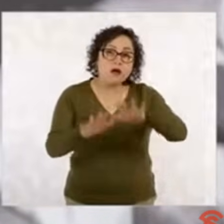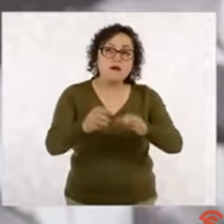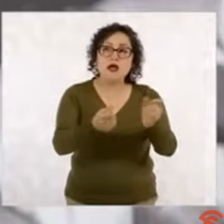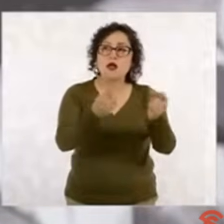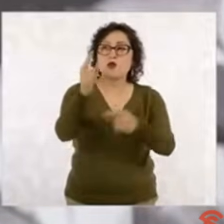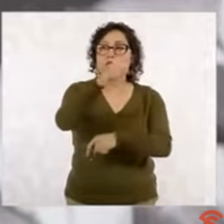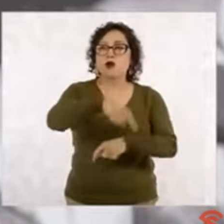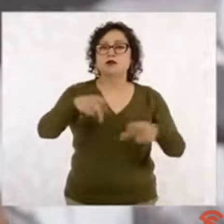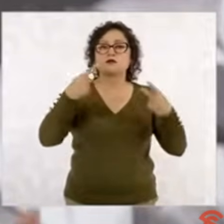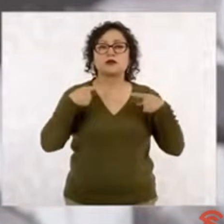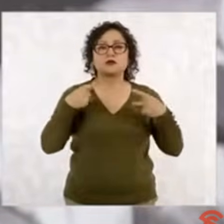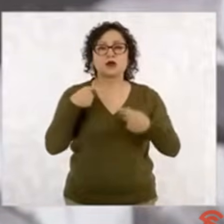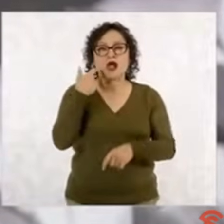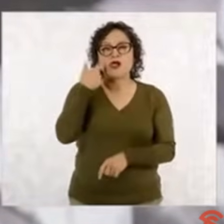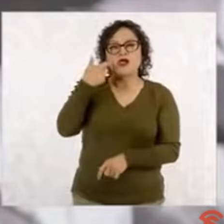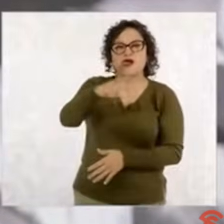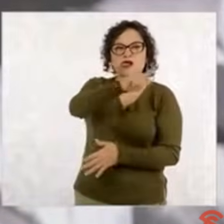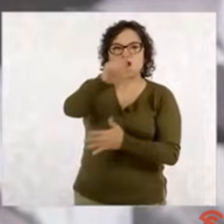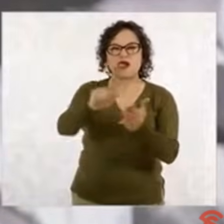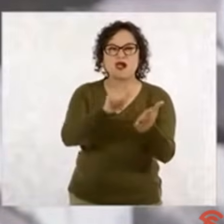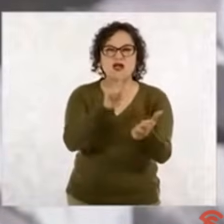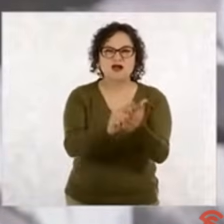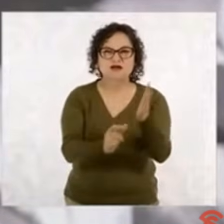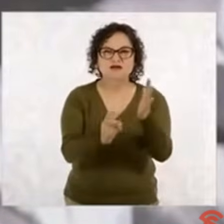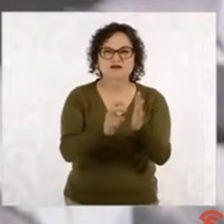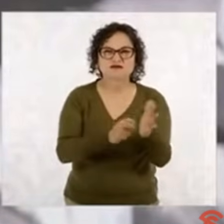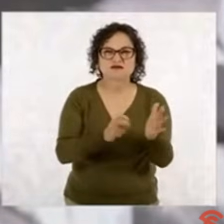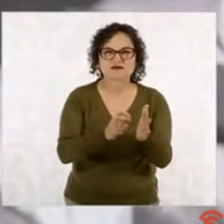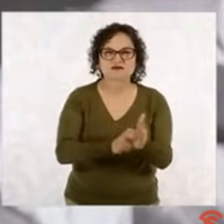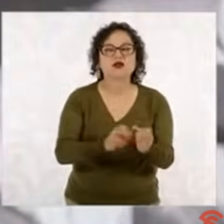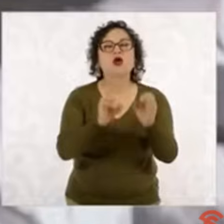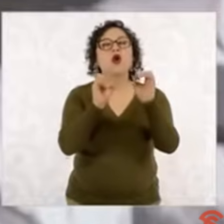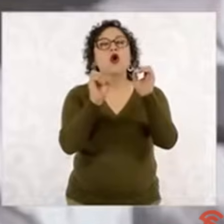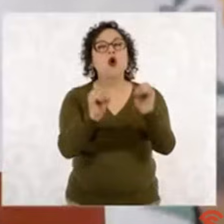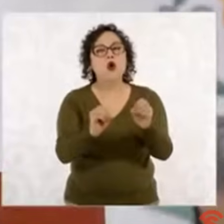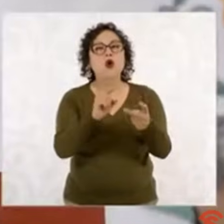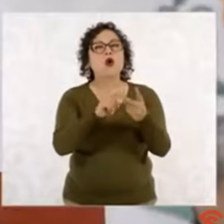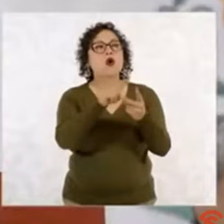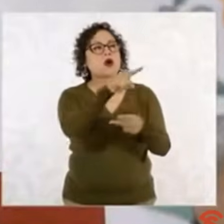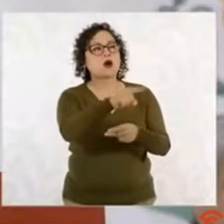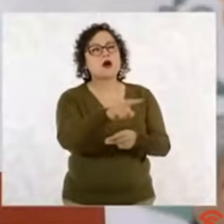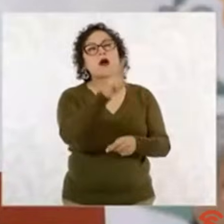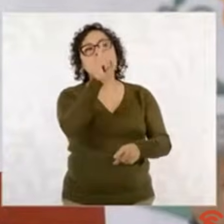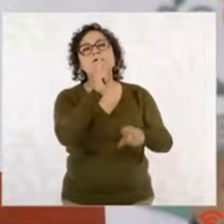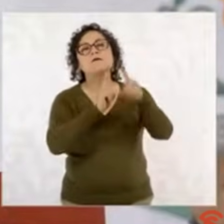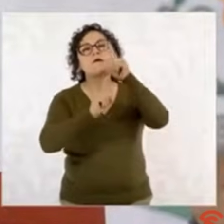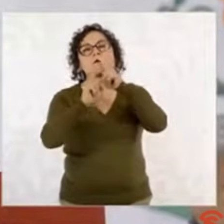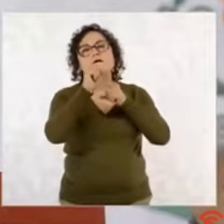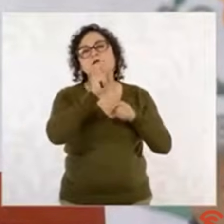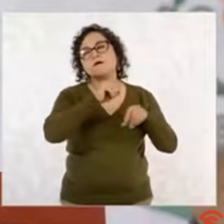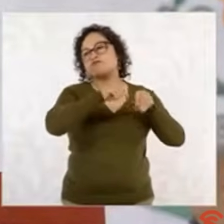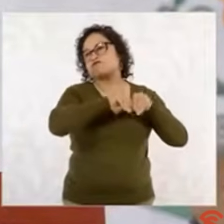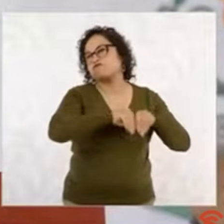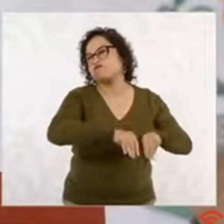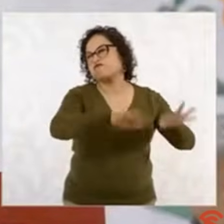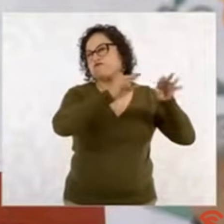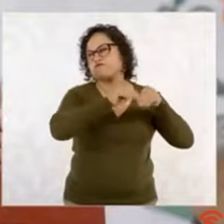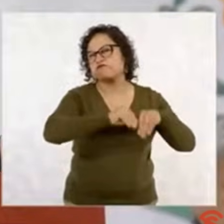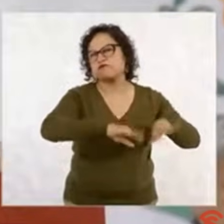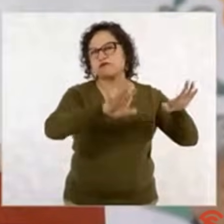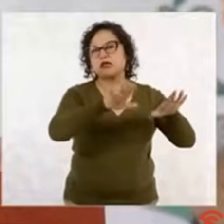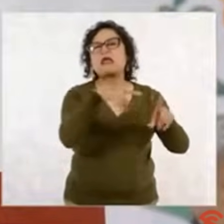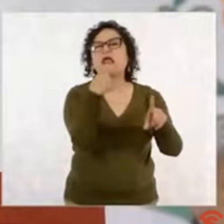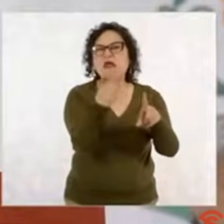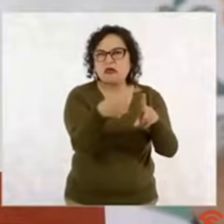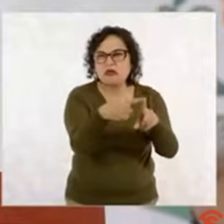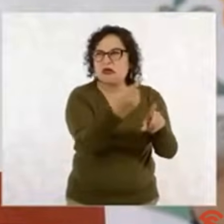iniciativa, quienes generan campañas de desinformación, quienes están muy preocupados porque no se pase esta ley en